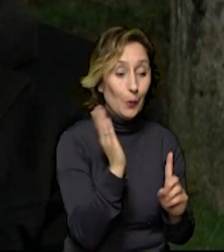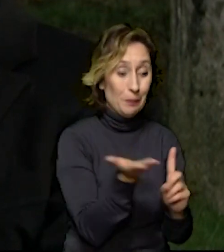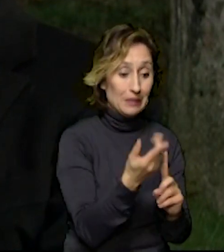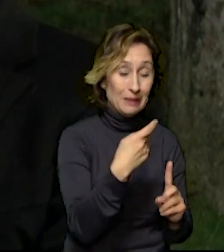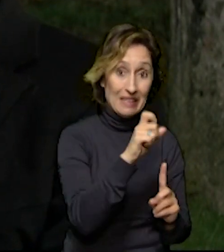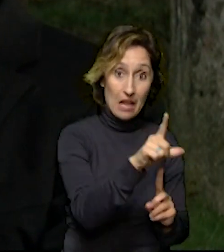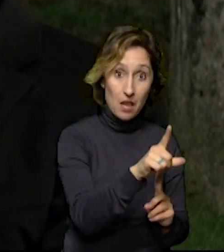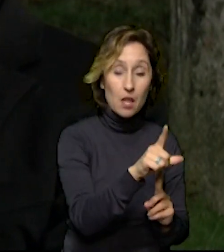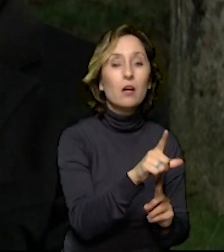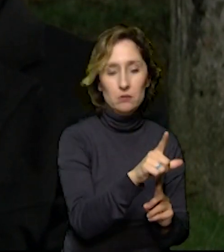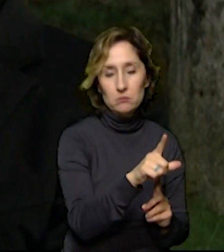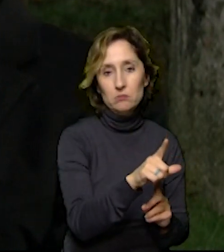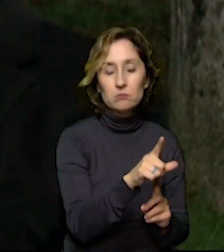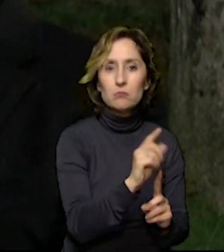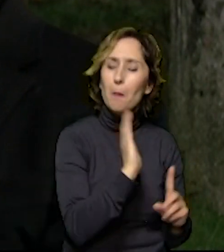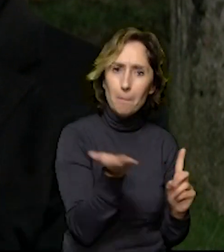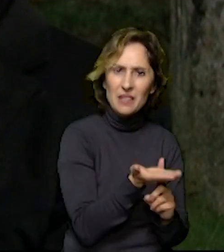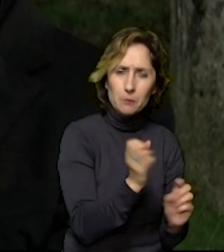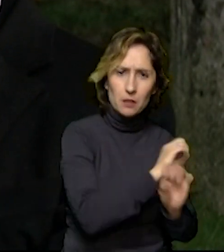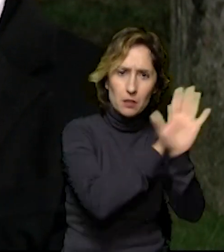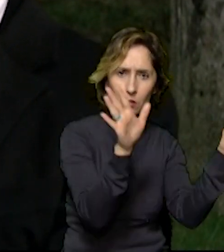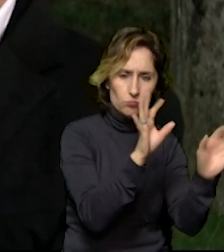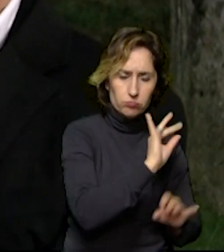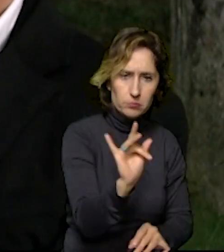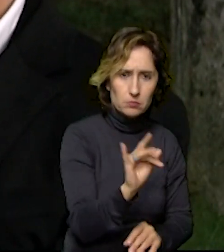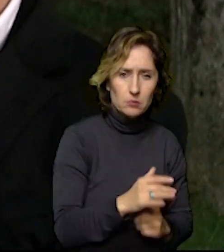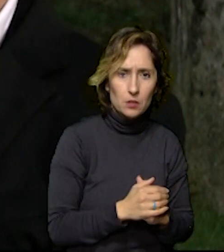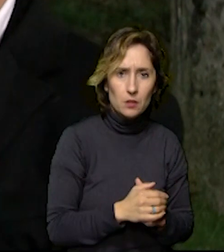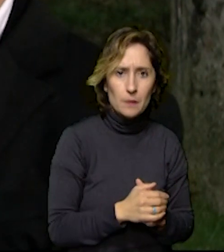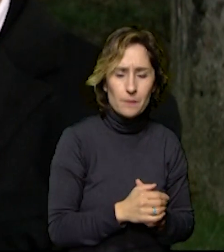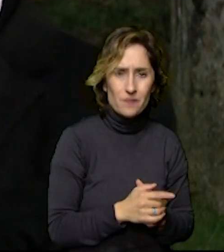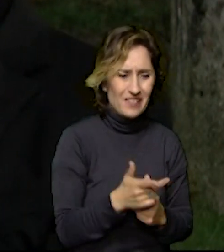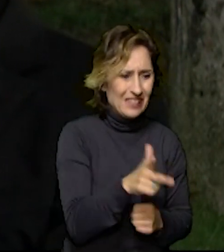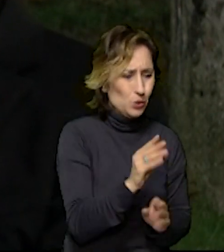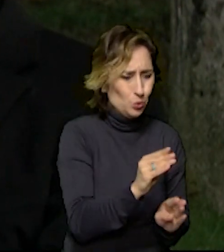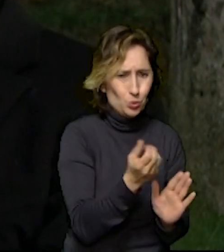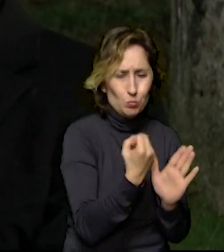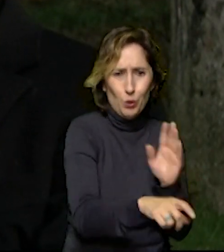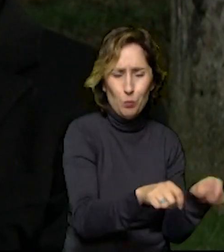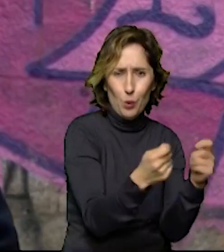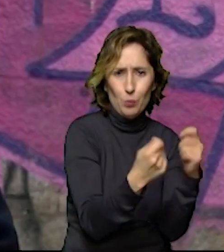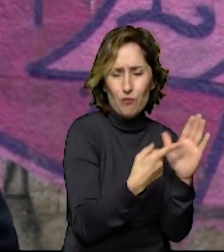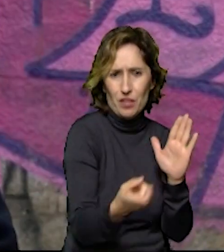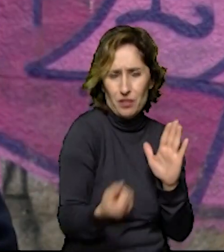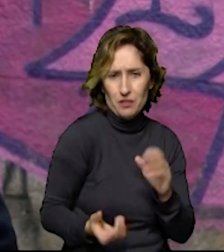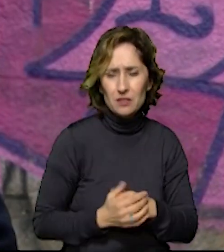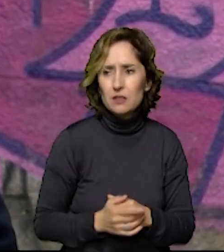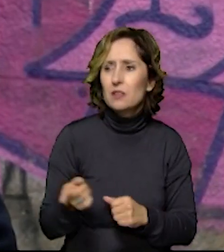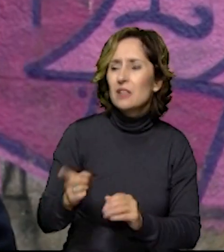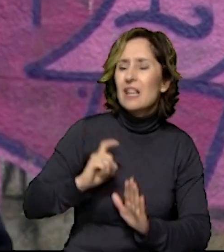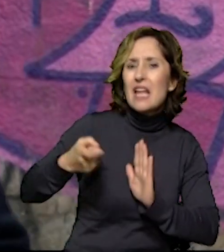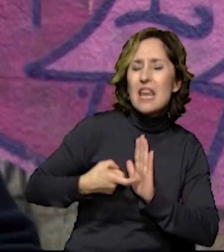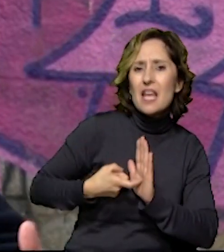son evidentemente víctimas, pues por supuesto, se han vulnerado brutalmente sus derechos humanos. ¿Qué le parece la ley de